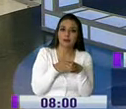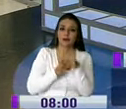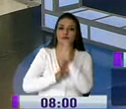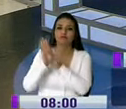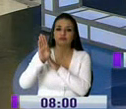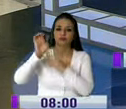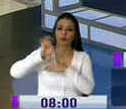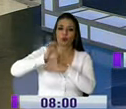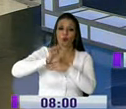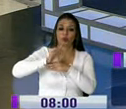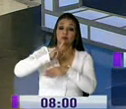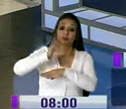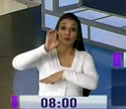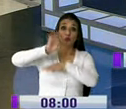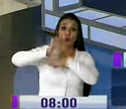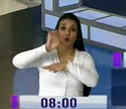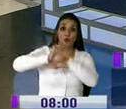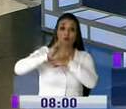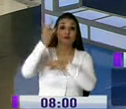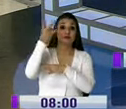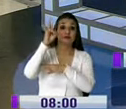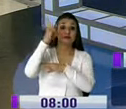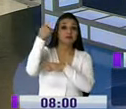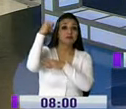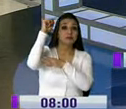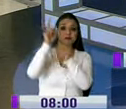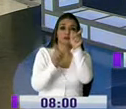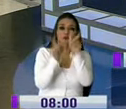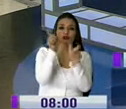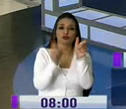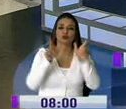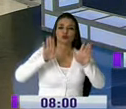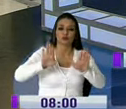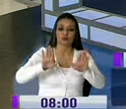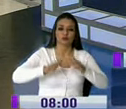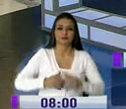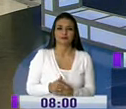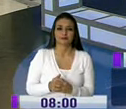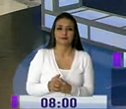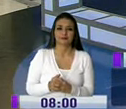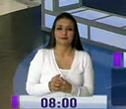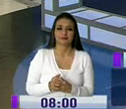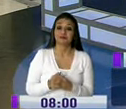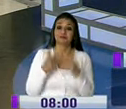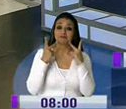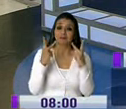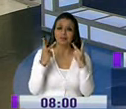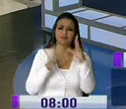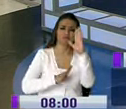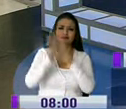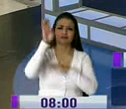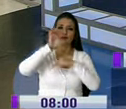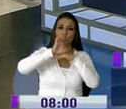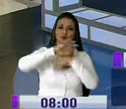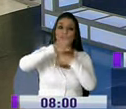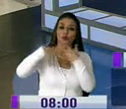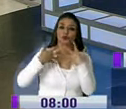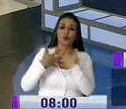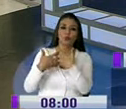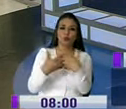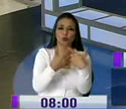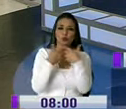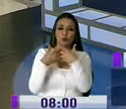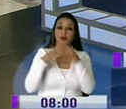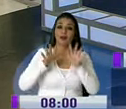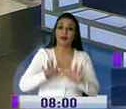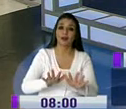este país que llega a 17 millones de habitantes, de los cuales queremos verle grande, todos unidos, y la única forma